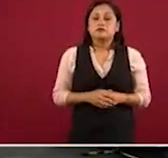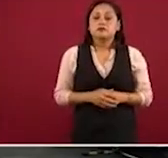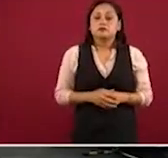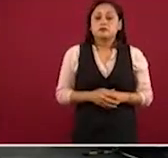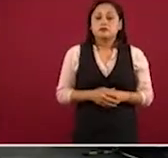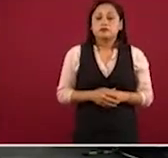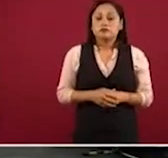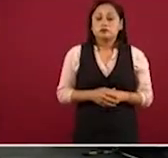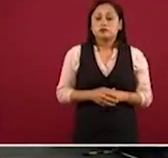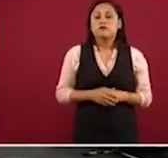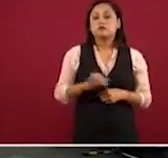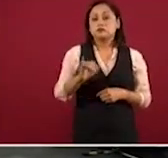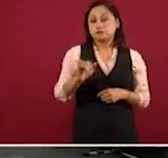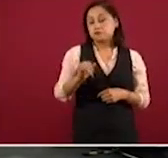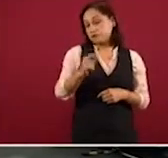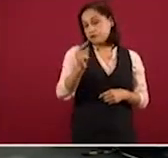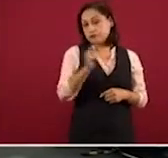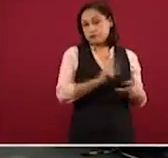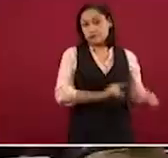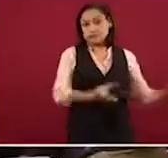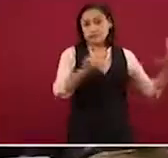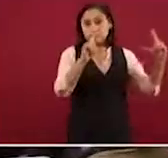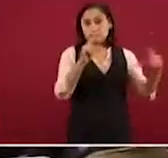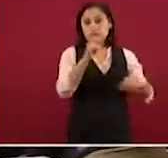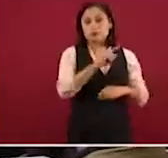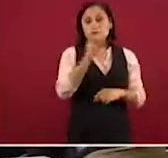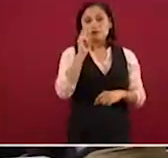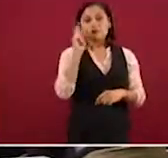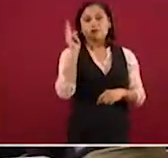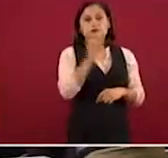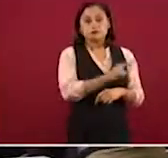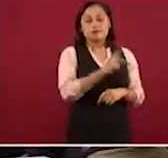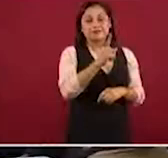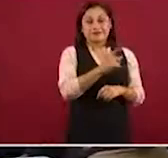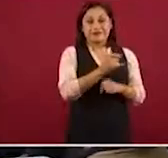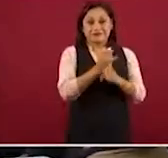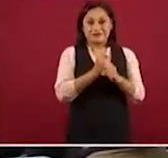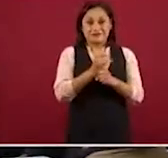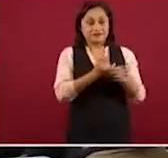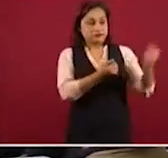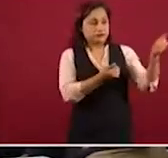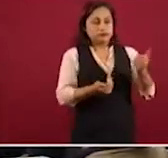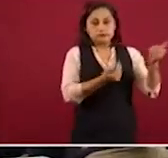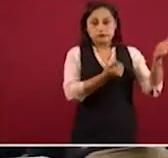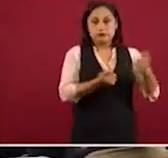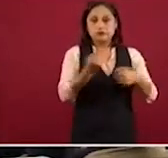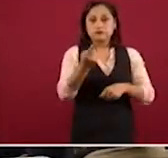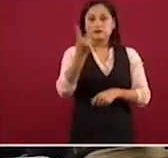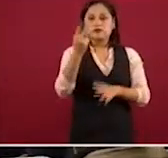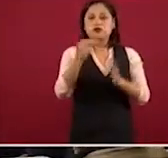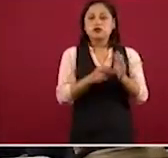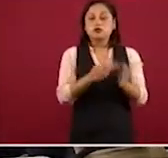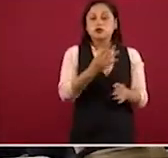Ahí está el resumen. Ese es un resumen de flujo de armas que lo presentamos en